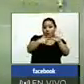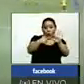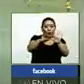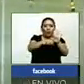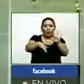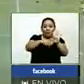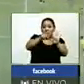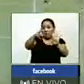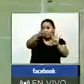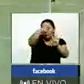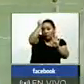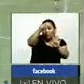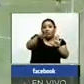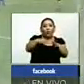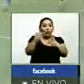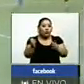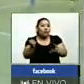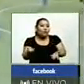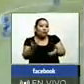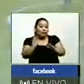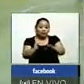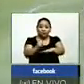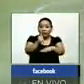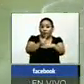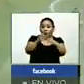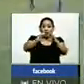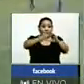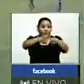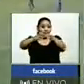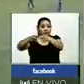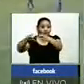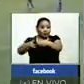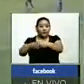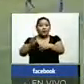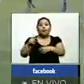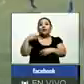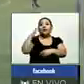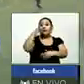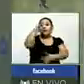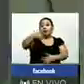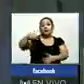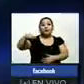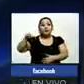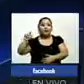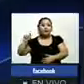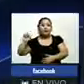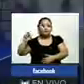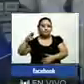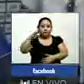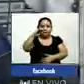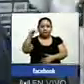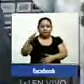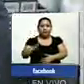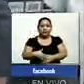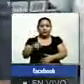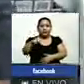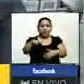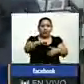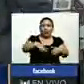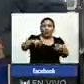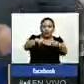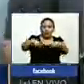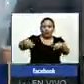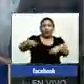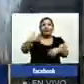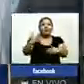área, gracias a la nueva forma de clasificación de la CONCACAF hacia Qatar 2022. El Estadio de las Delicias